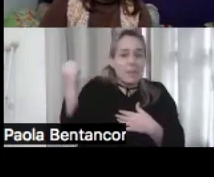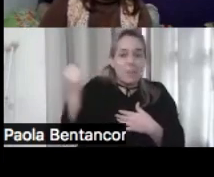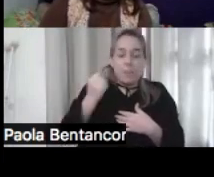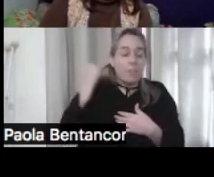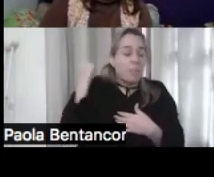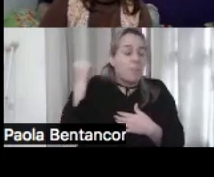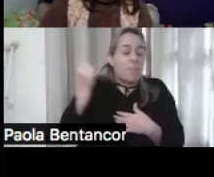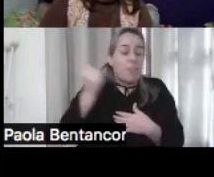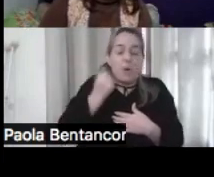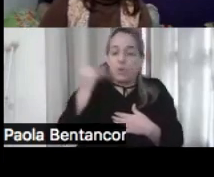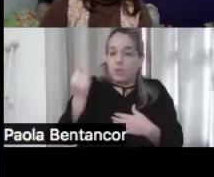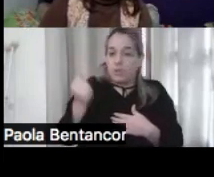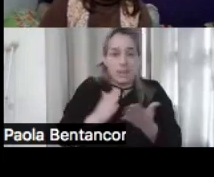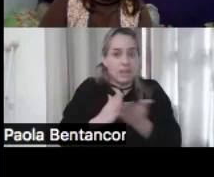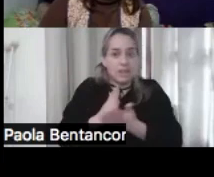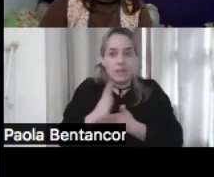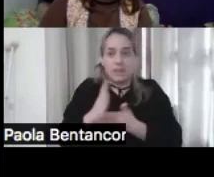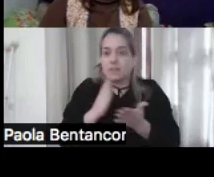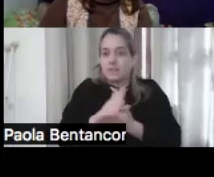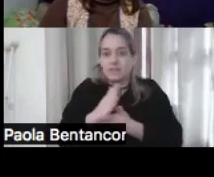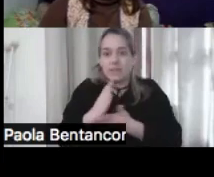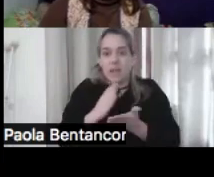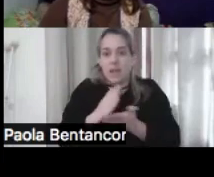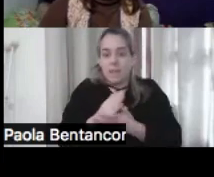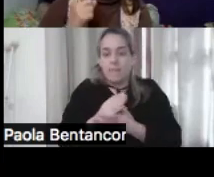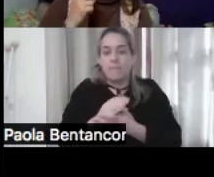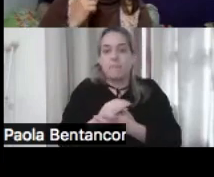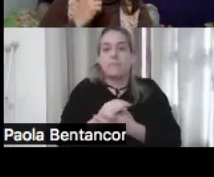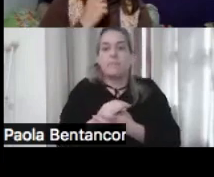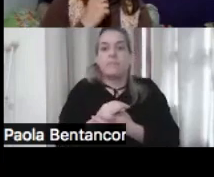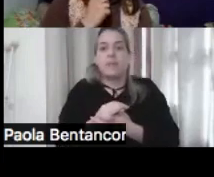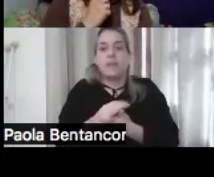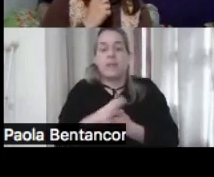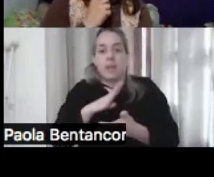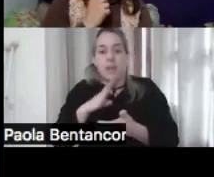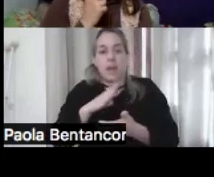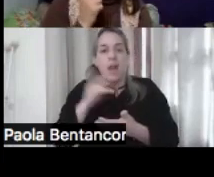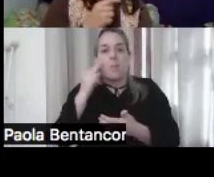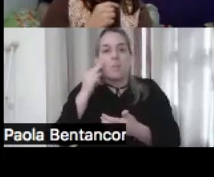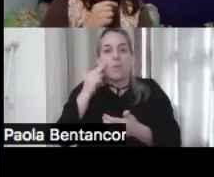fundamental siempre que se presenten dificultades